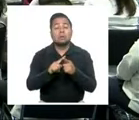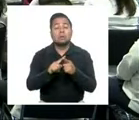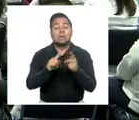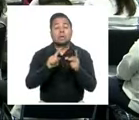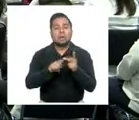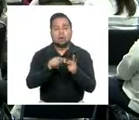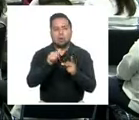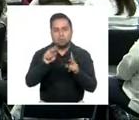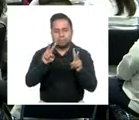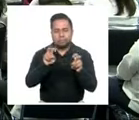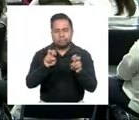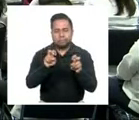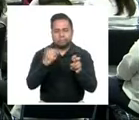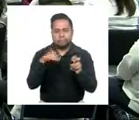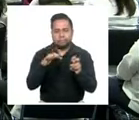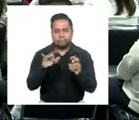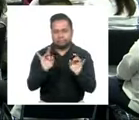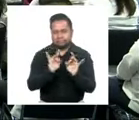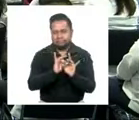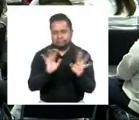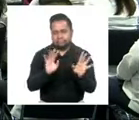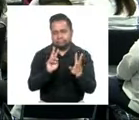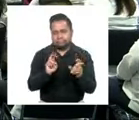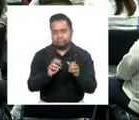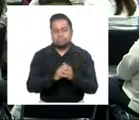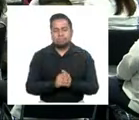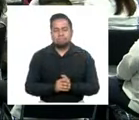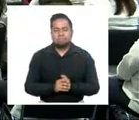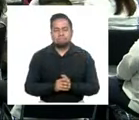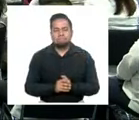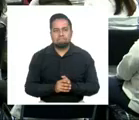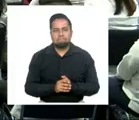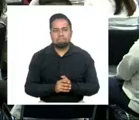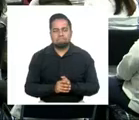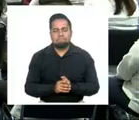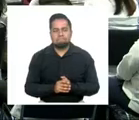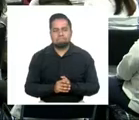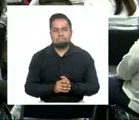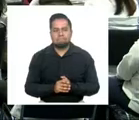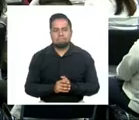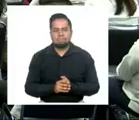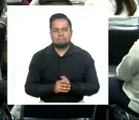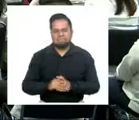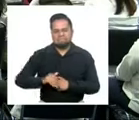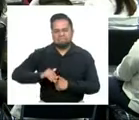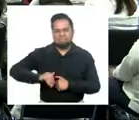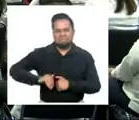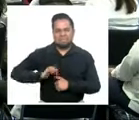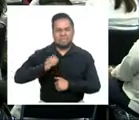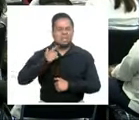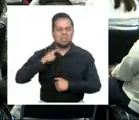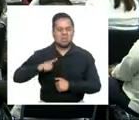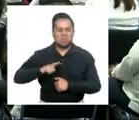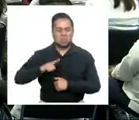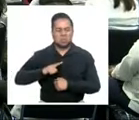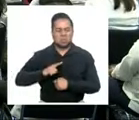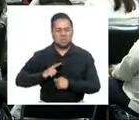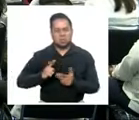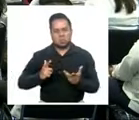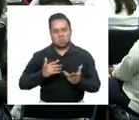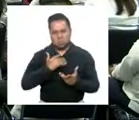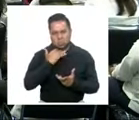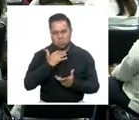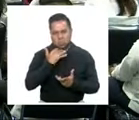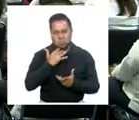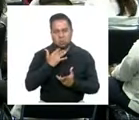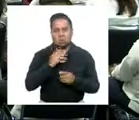otro tema, un tema bastante delicado, de las muchas cosas que dejó el invierno de Oaxaca, fue